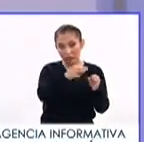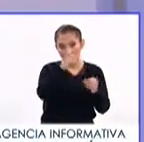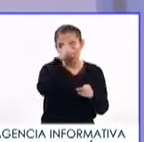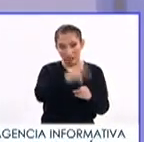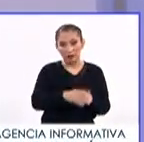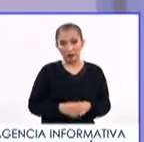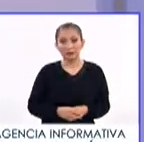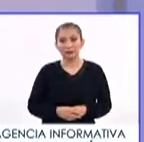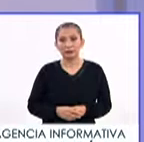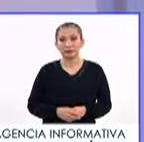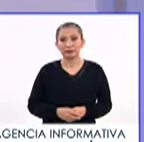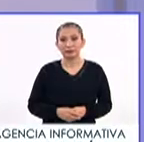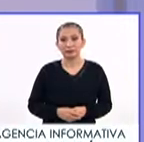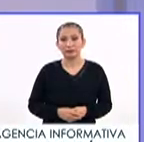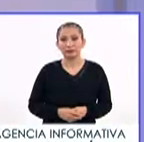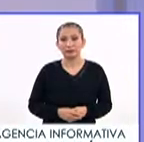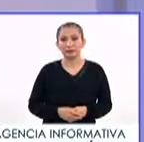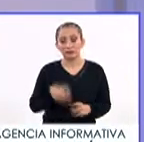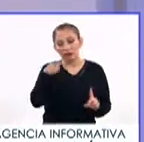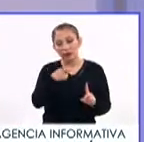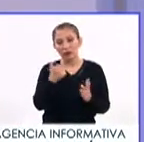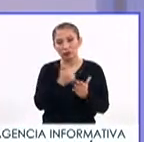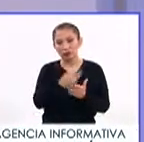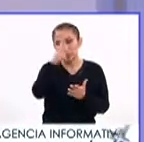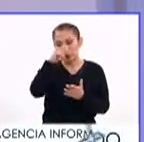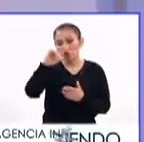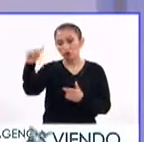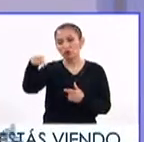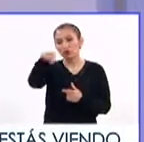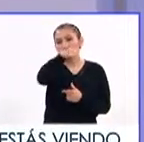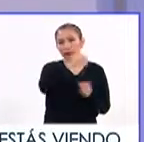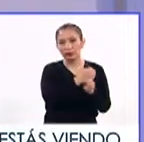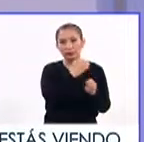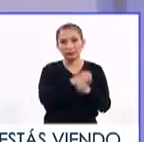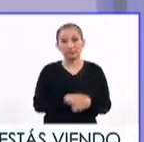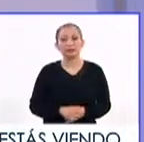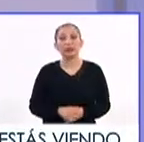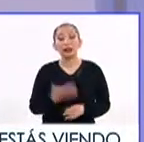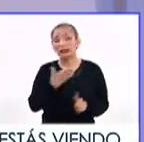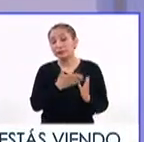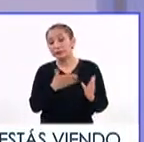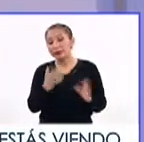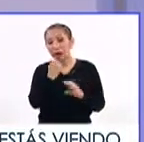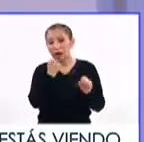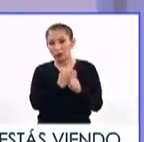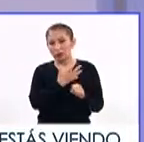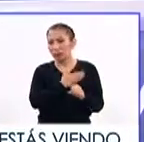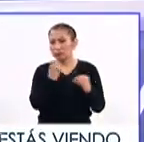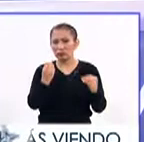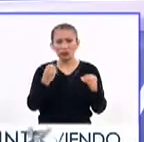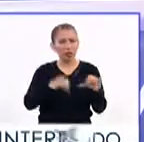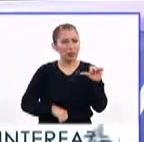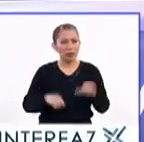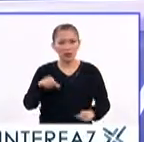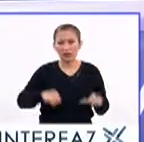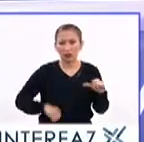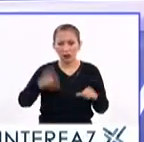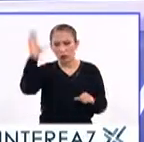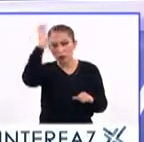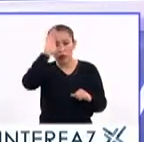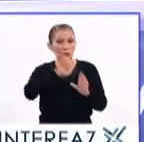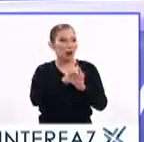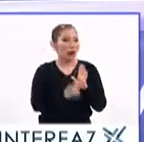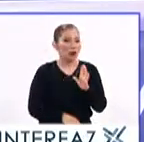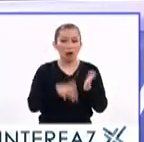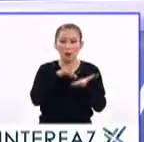México obviamente nuestro foco es la Ciudad de México y otros estados. Y a lo largo del año tenemos muchísimas actividades culturales, ya